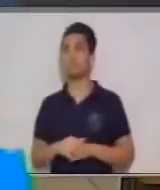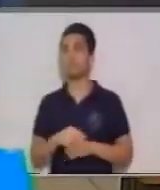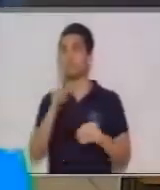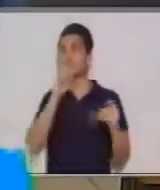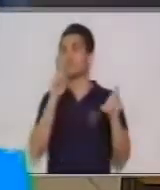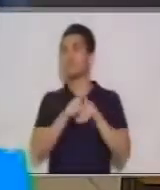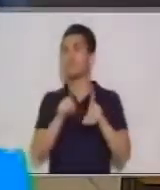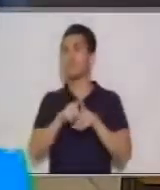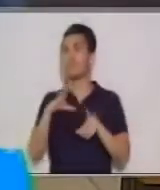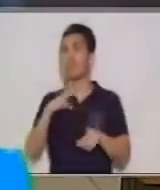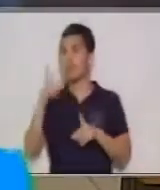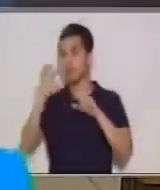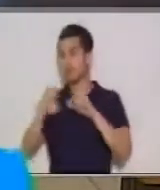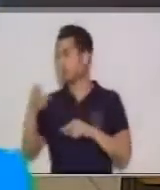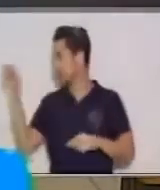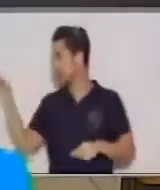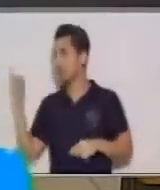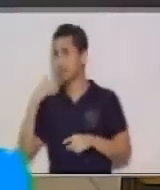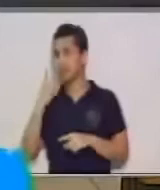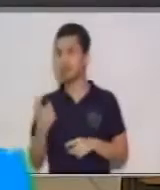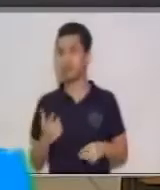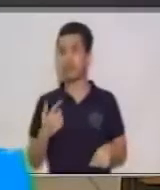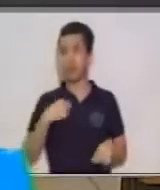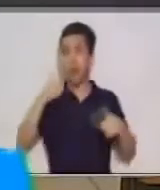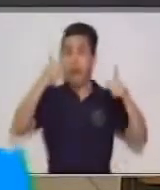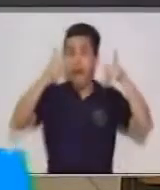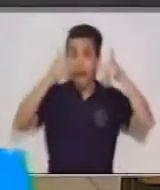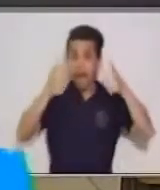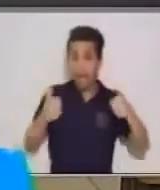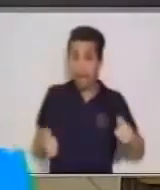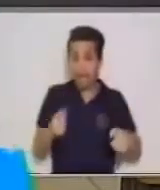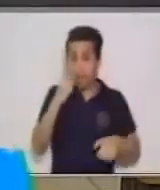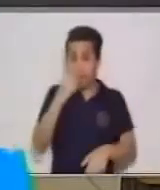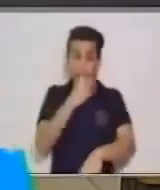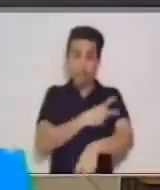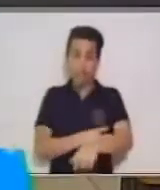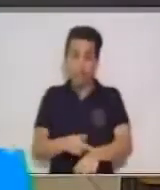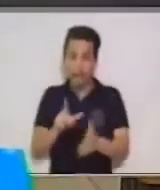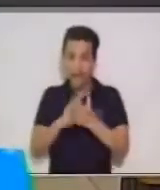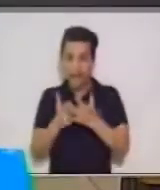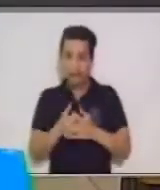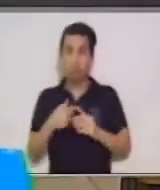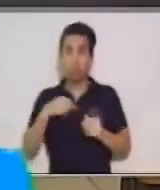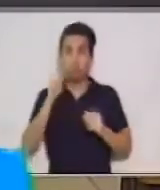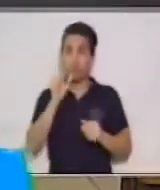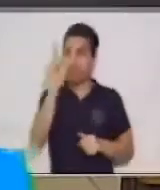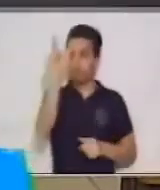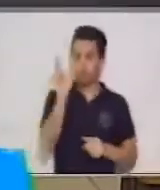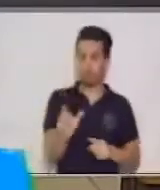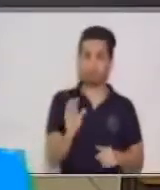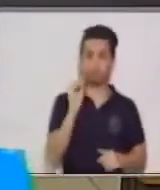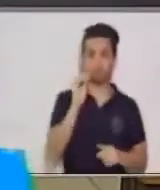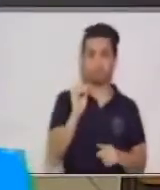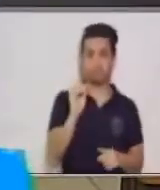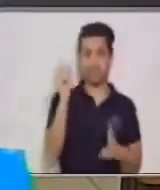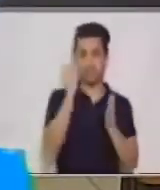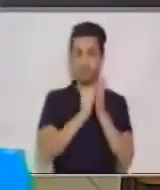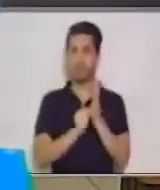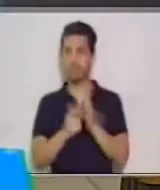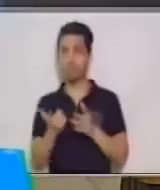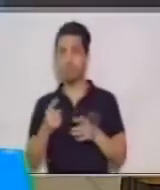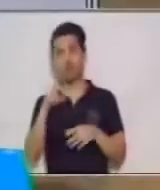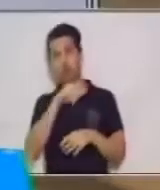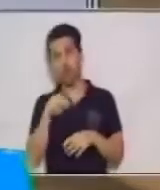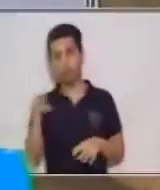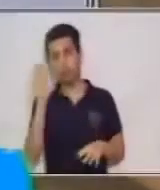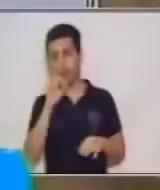tenemos un personaje. Si estamos analizando a un personaje de alguna historia, de algún libro, podemos ubicar en nuestro personaje ya sea el nombre o